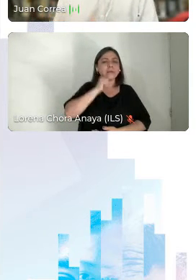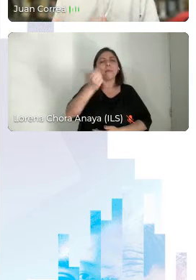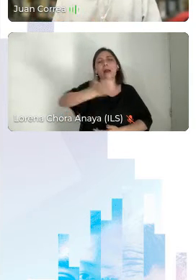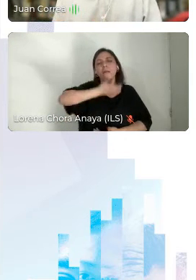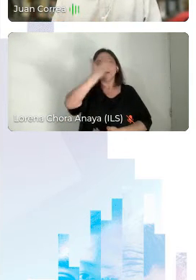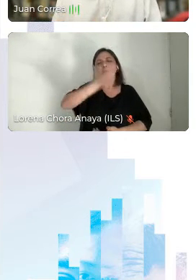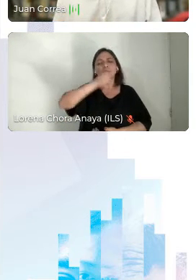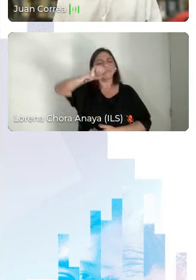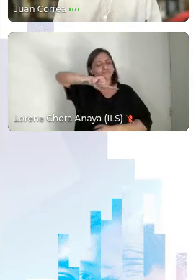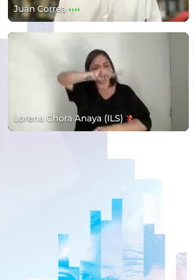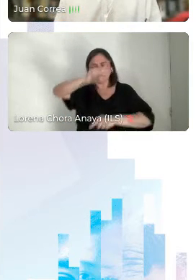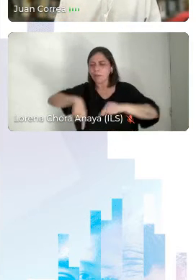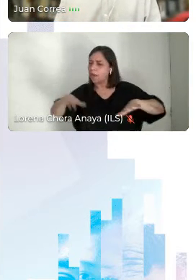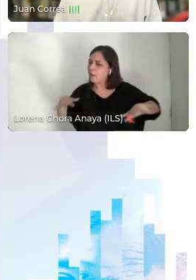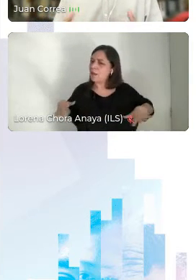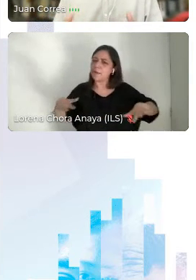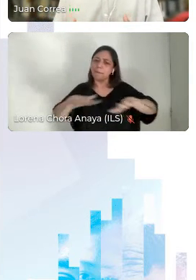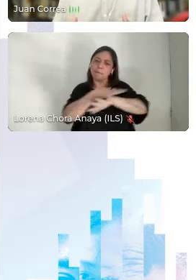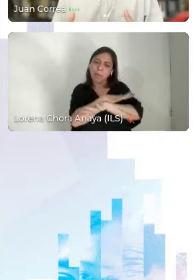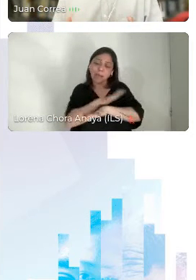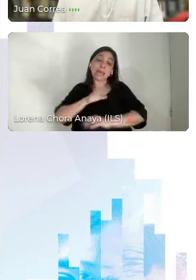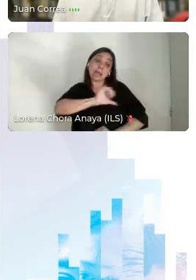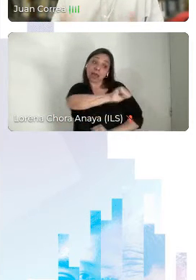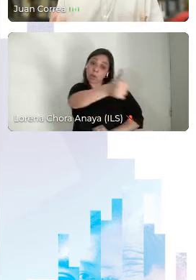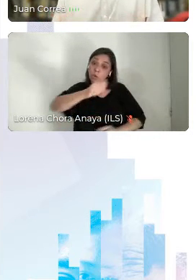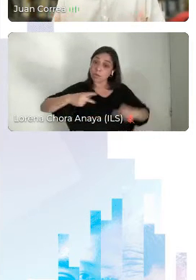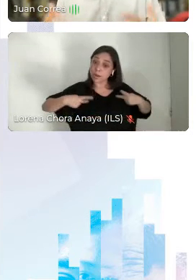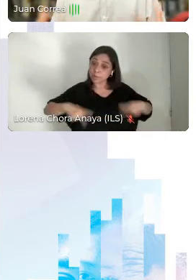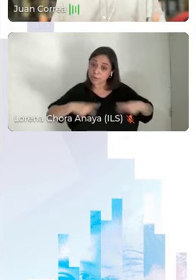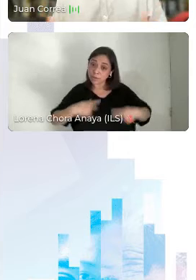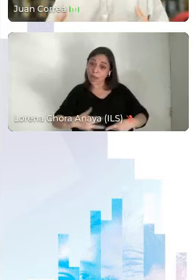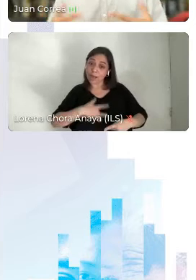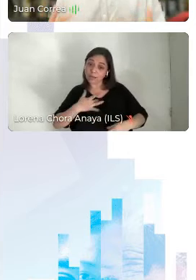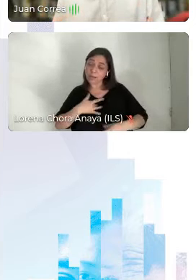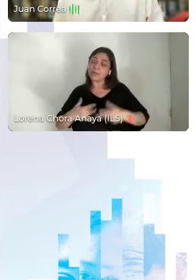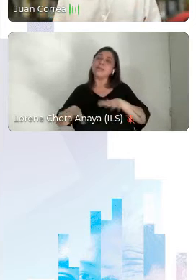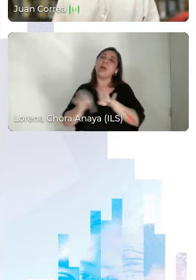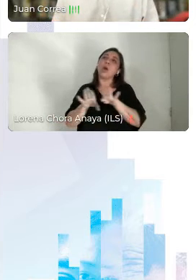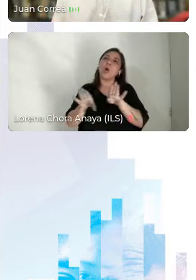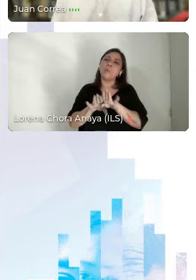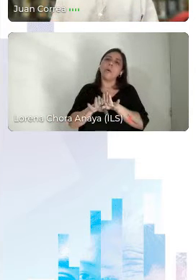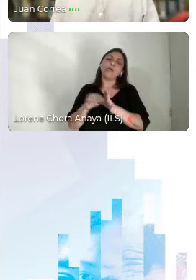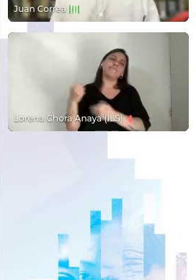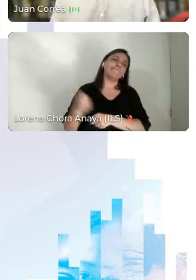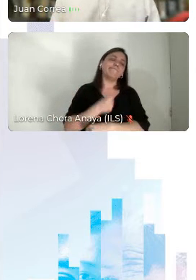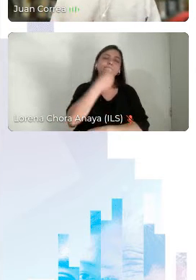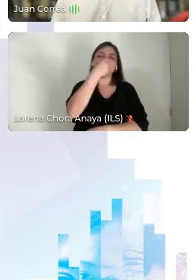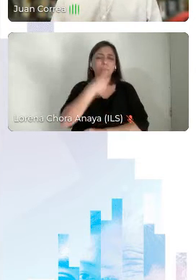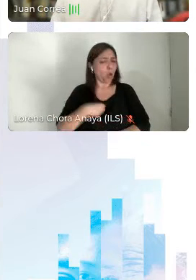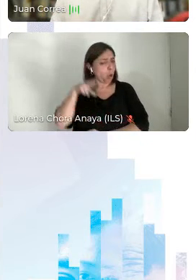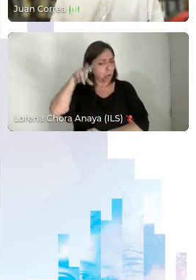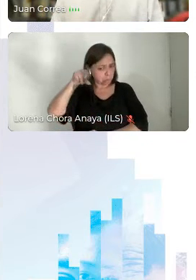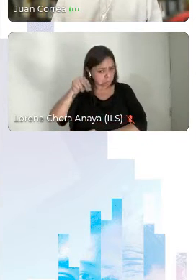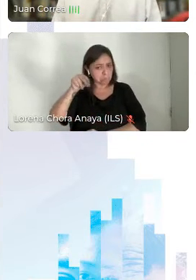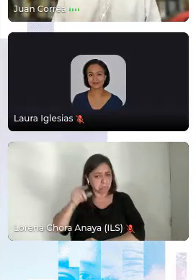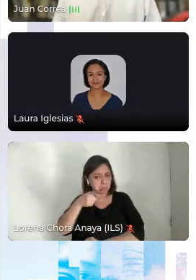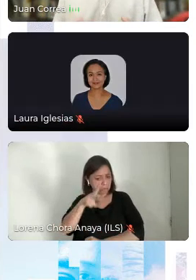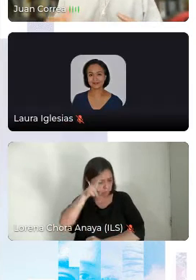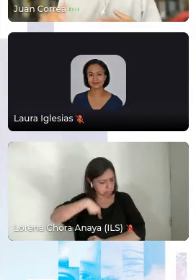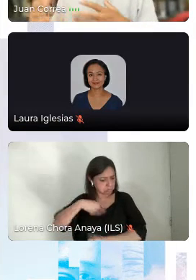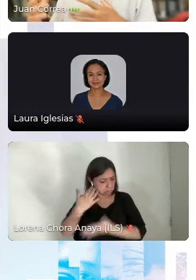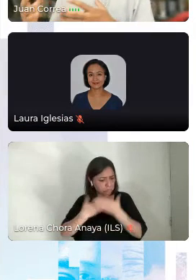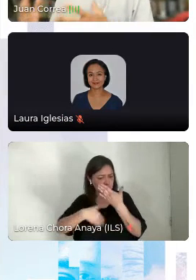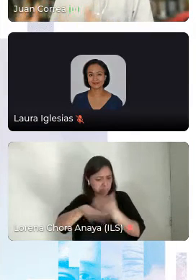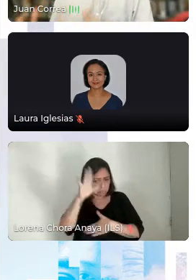además sentir que no iban a ser defraudados, porque nuestro territorio era muy grande y muy abierto, pero con muy poca presencia, digamos, del Estado y de las